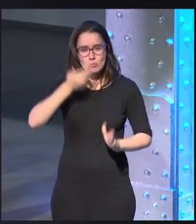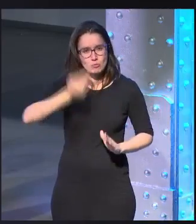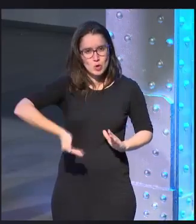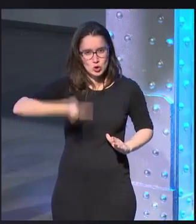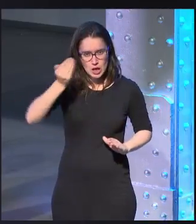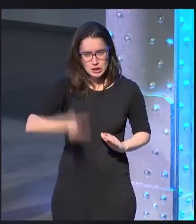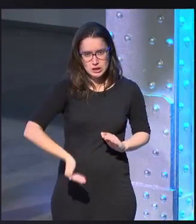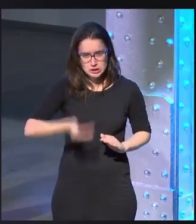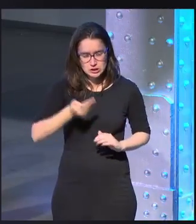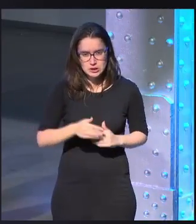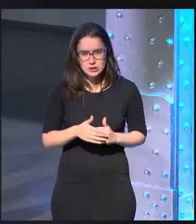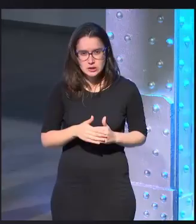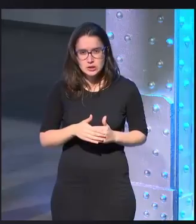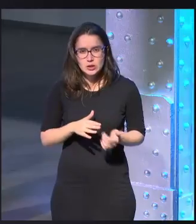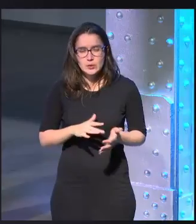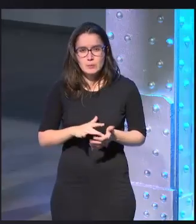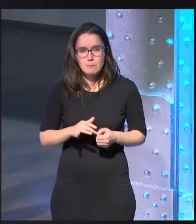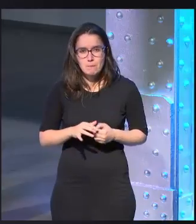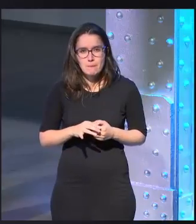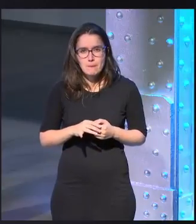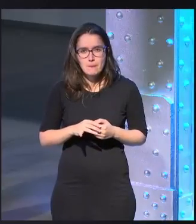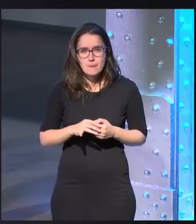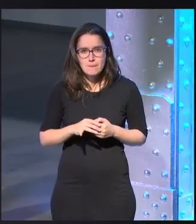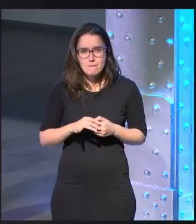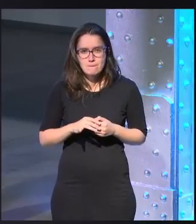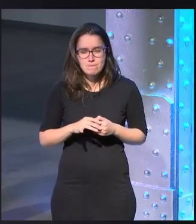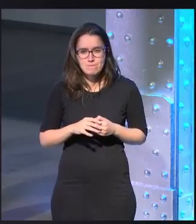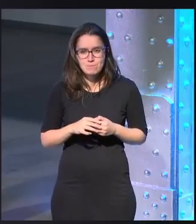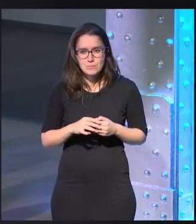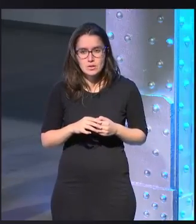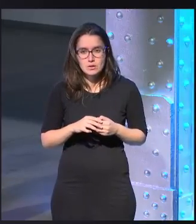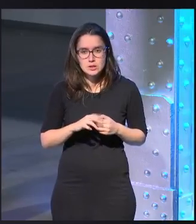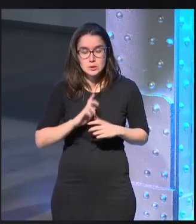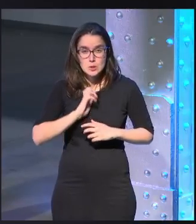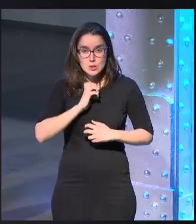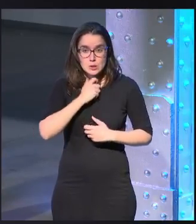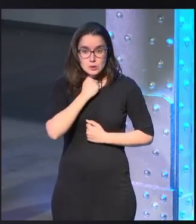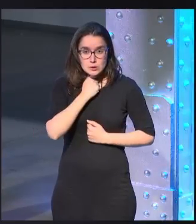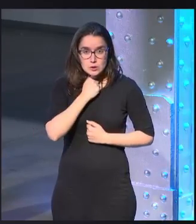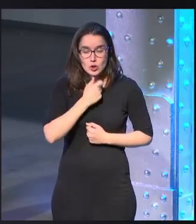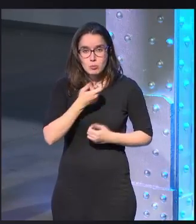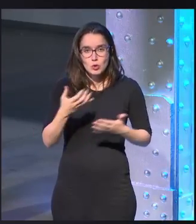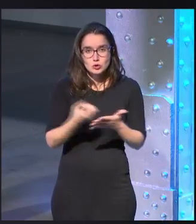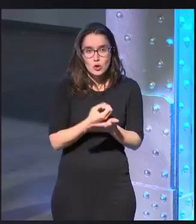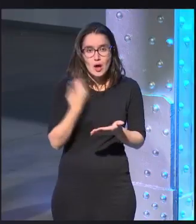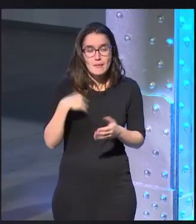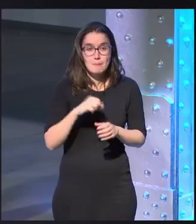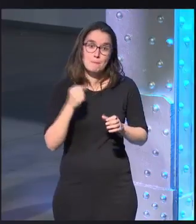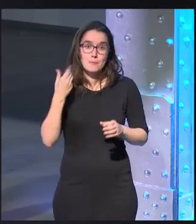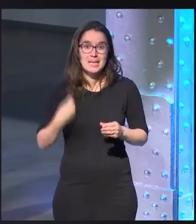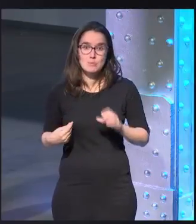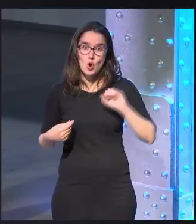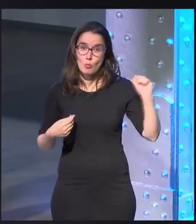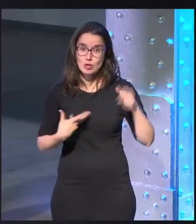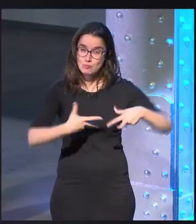relevantes. Dejaron de tener el cuello en la soga, como parecía que teníamos todos con el comunismo. El comunismo